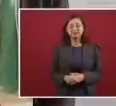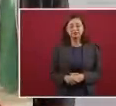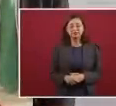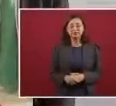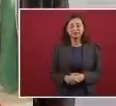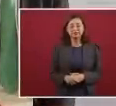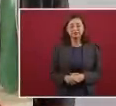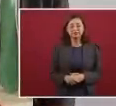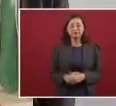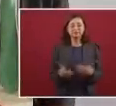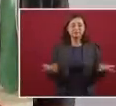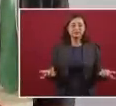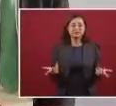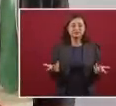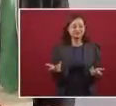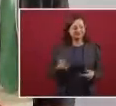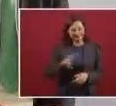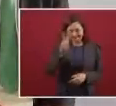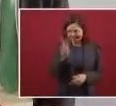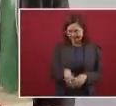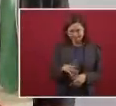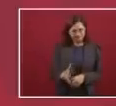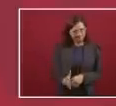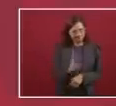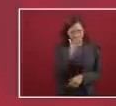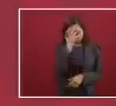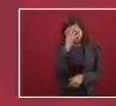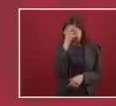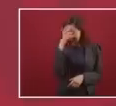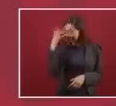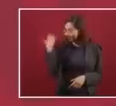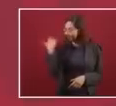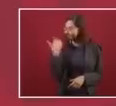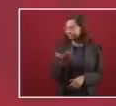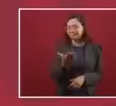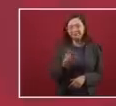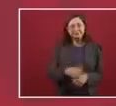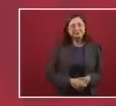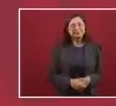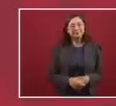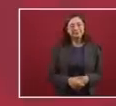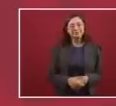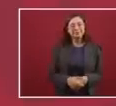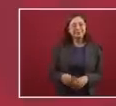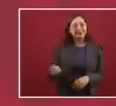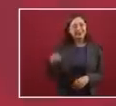las madres, los padres de familia de los jóvenes desaparecidos de Ayotzinapa.